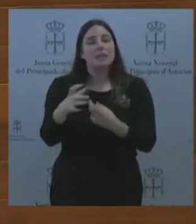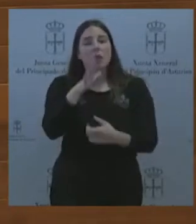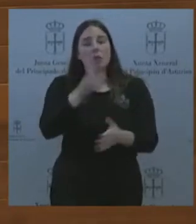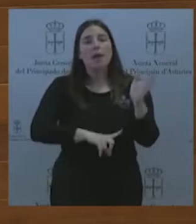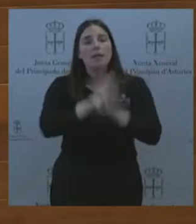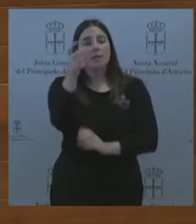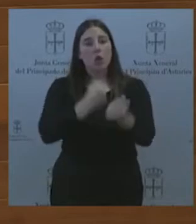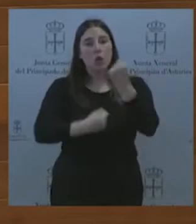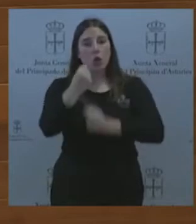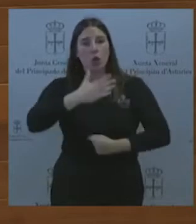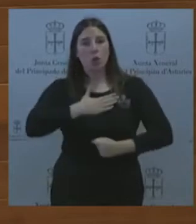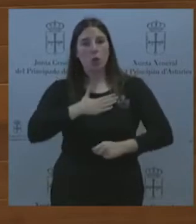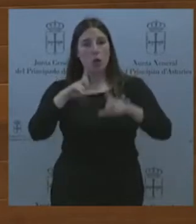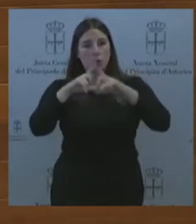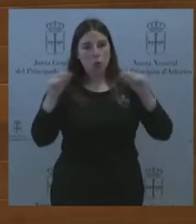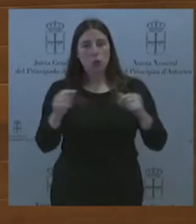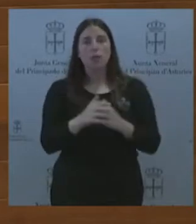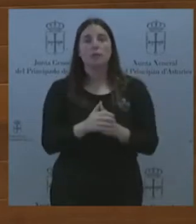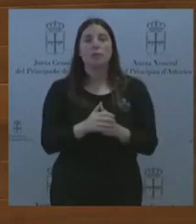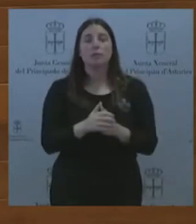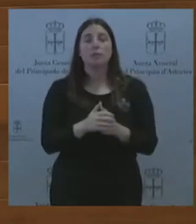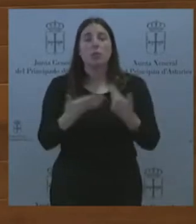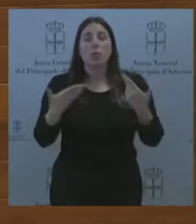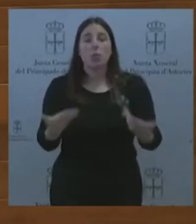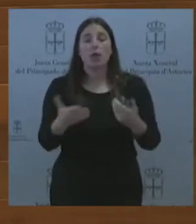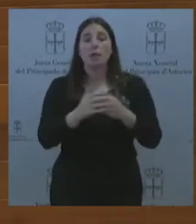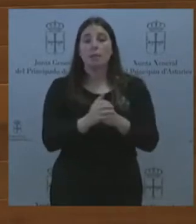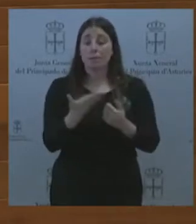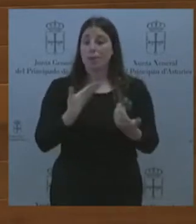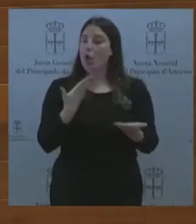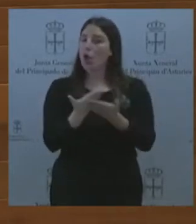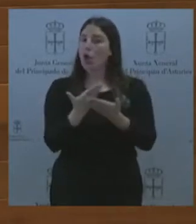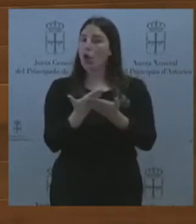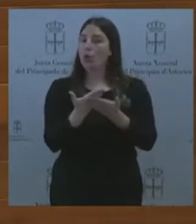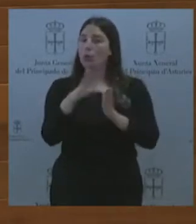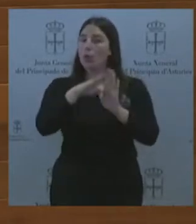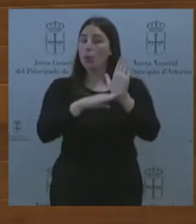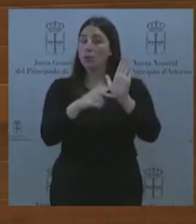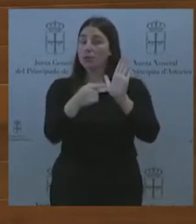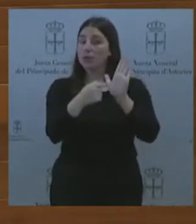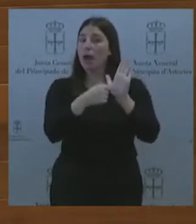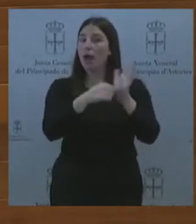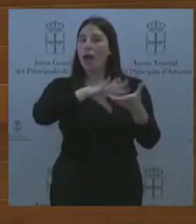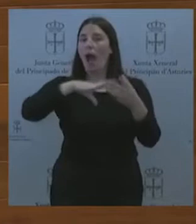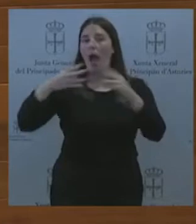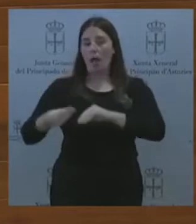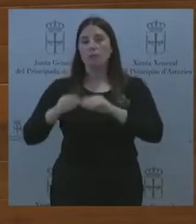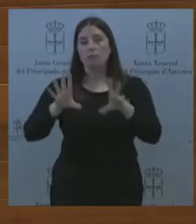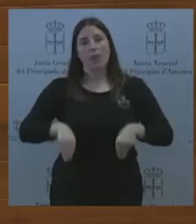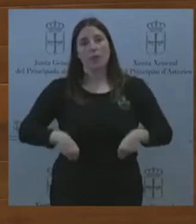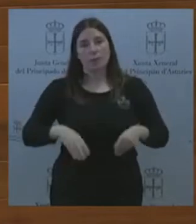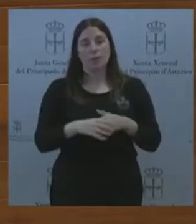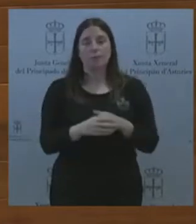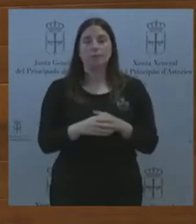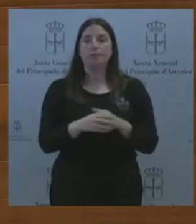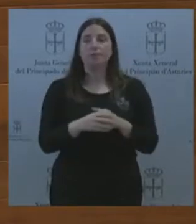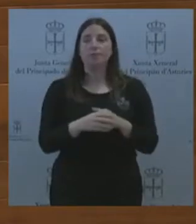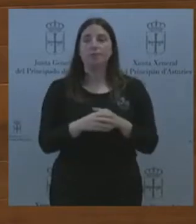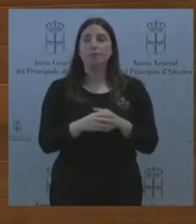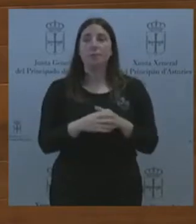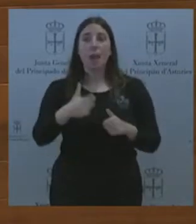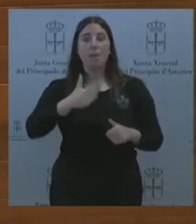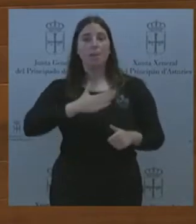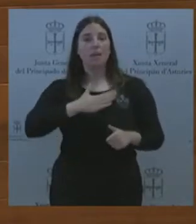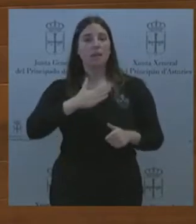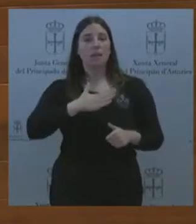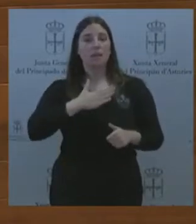los contenidos de nuestra propuesta sobre supresión y la reducción de impuestos. Patrimonio, la demoledora escala